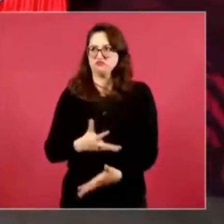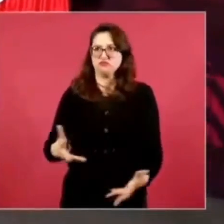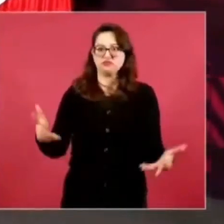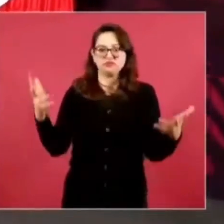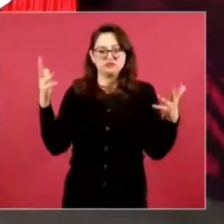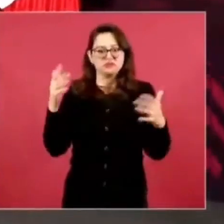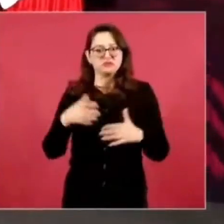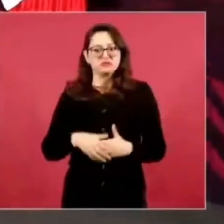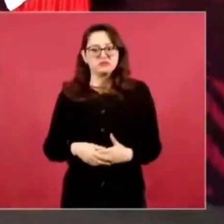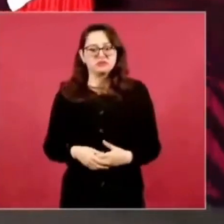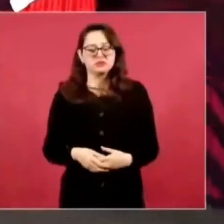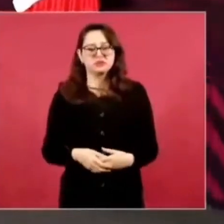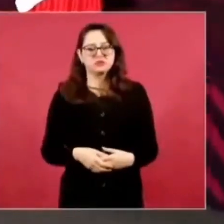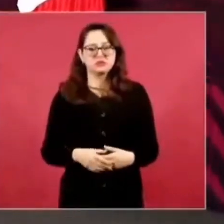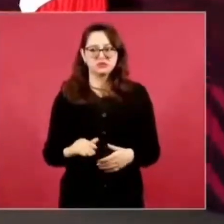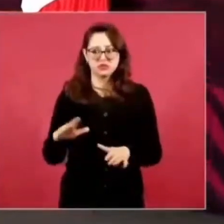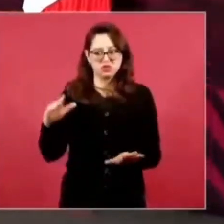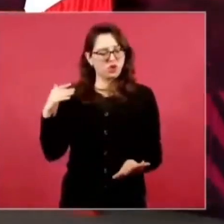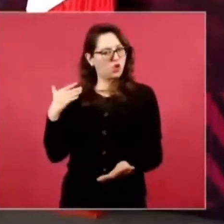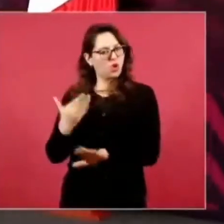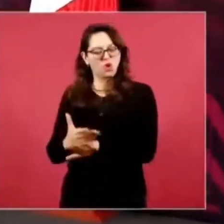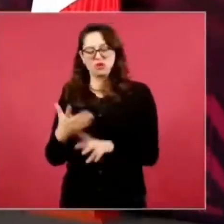Una campaña